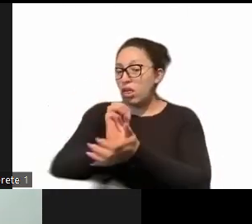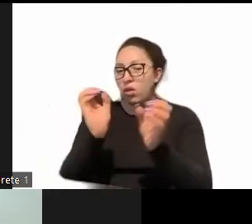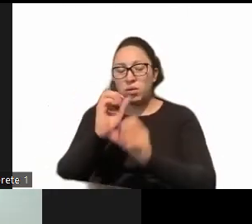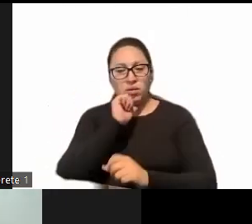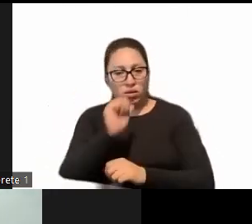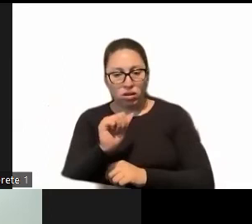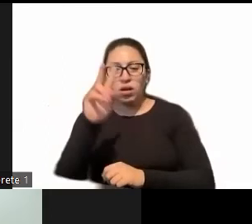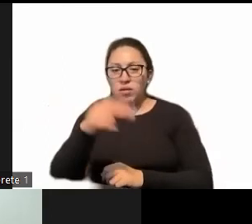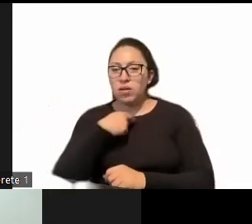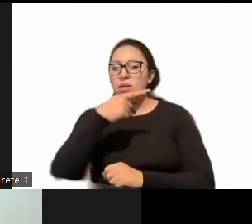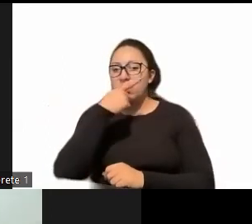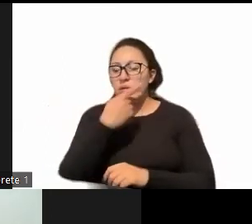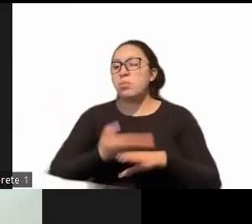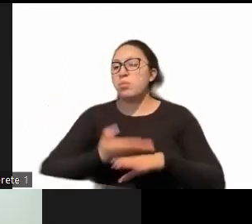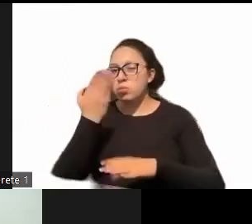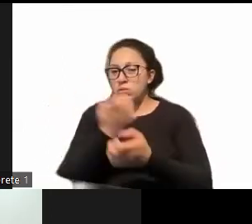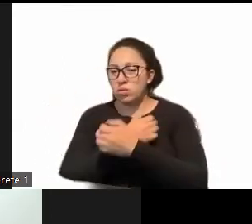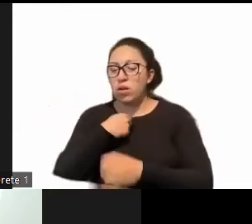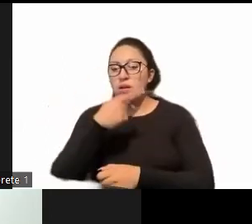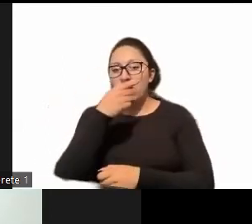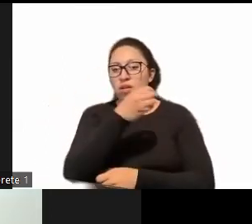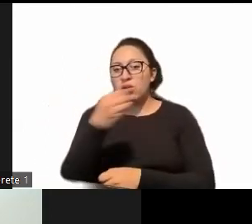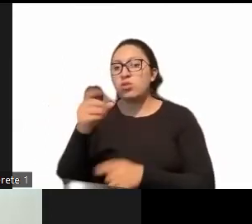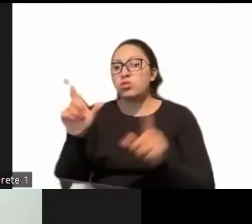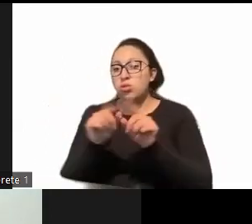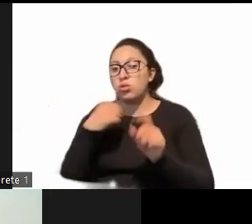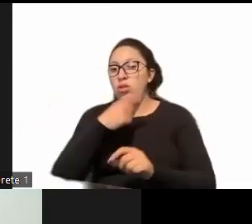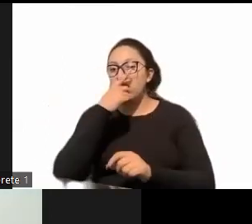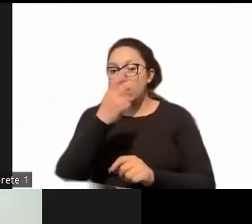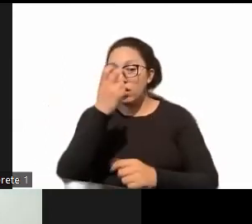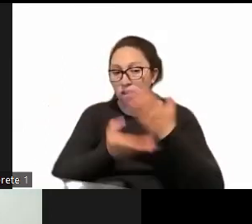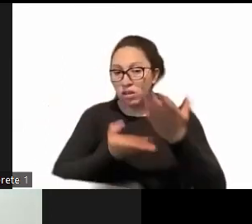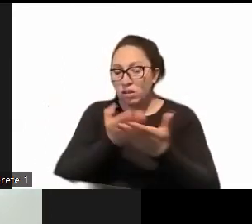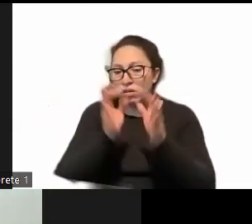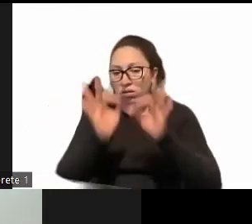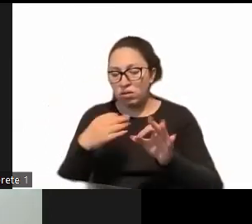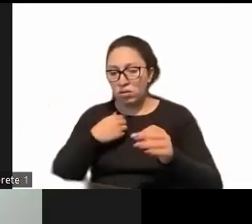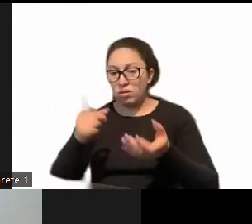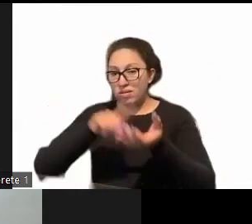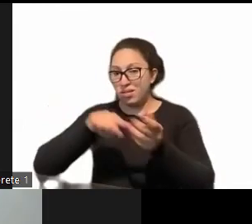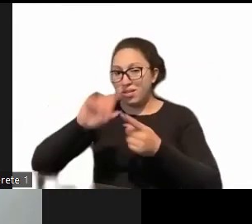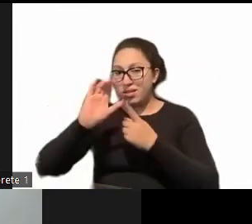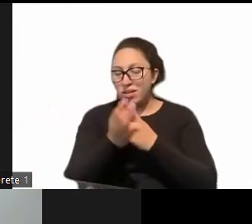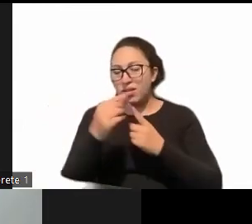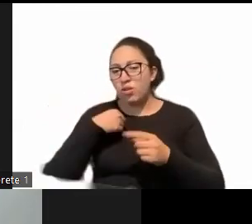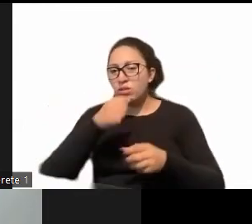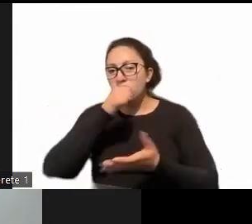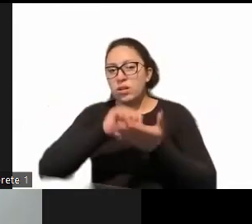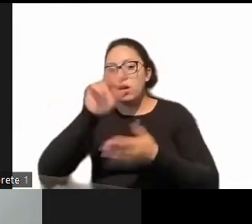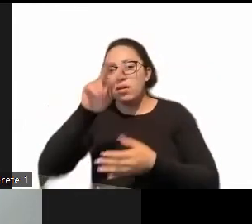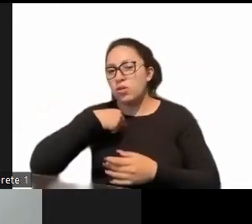He sido contundente y me deslindé de estos dictámenes, pues que yo soy miembro de esta comisión y soy el secretario. Y por supuesto yo no estoy de acuerdo con el